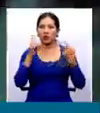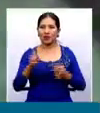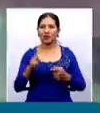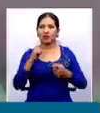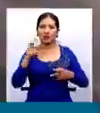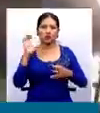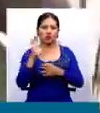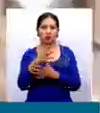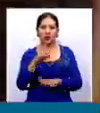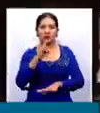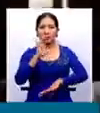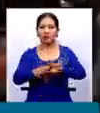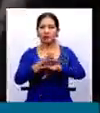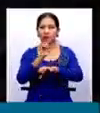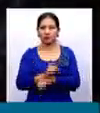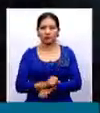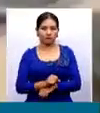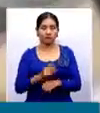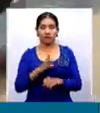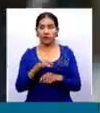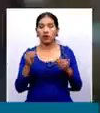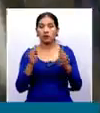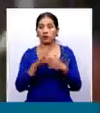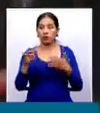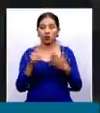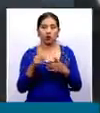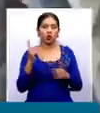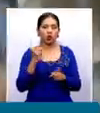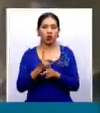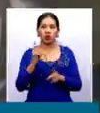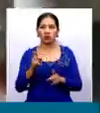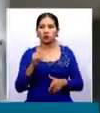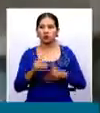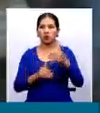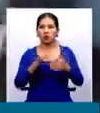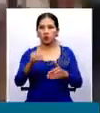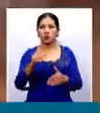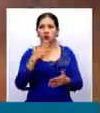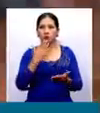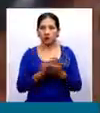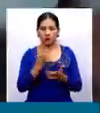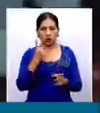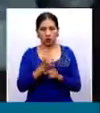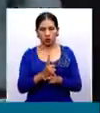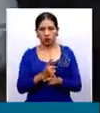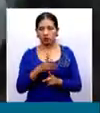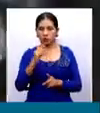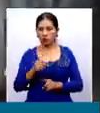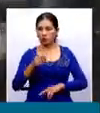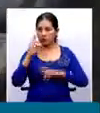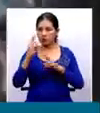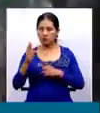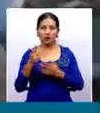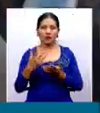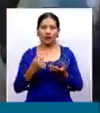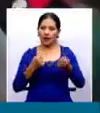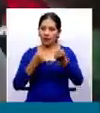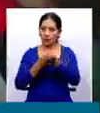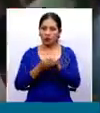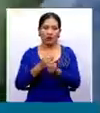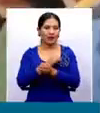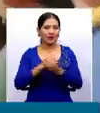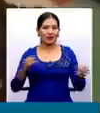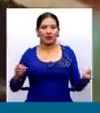imparcial. Ojalá que exista el debido proceso, exista imparcialidad. Lo que vamos a solicitar es eso, las